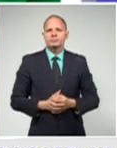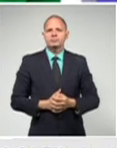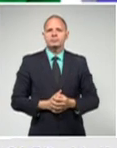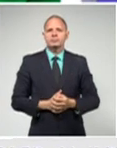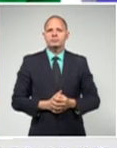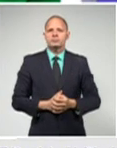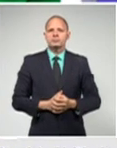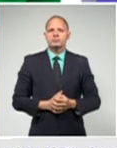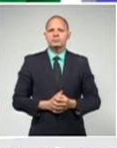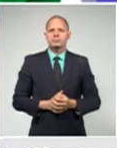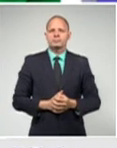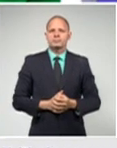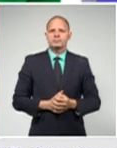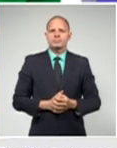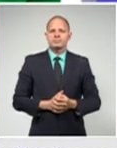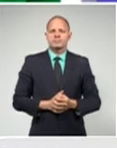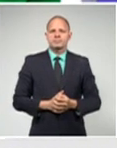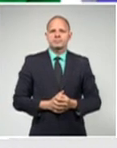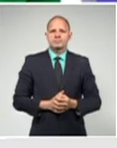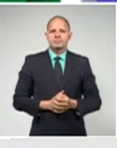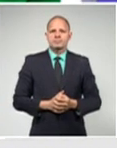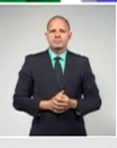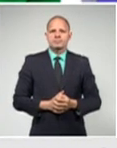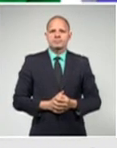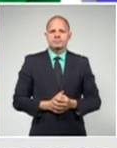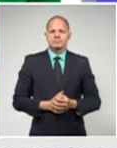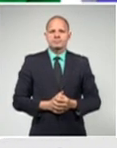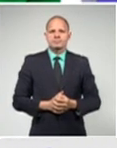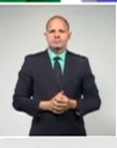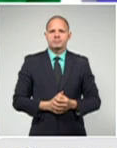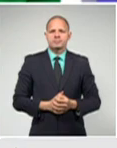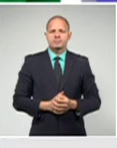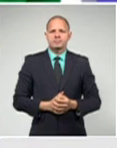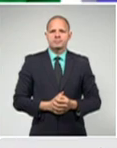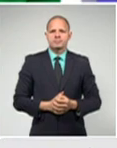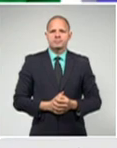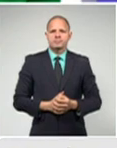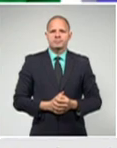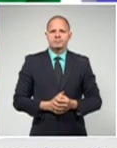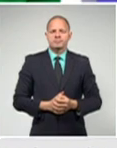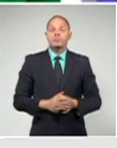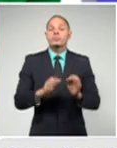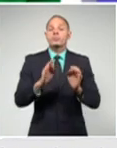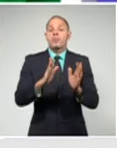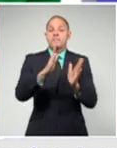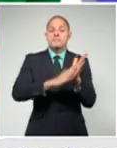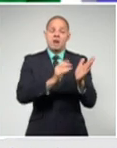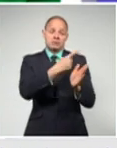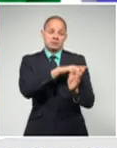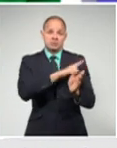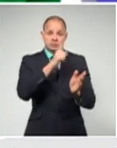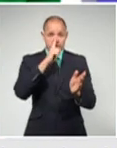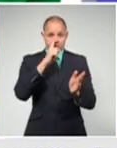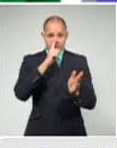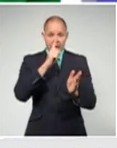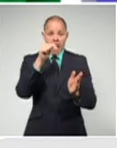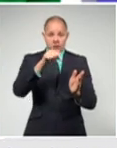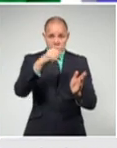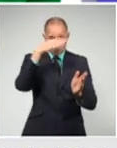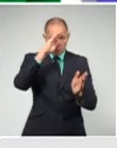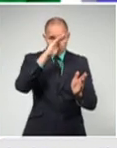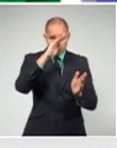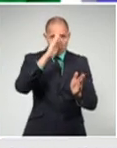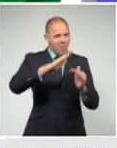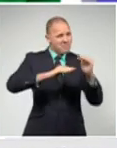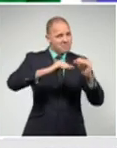que fue que se produjo el incremento de pacientes importados en nuestro país, aunque